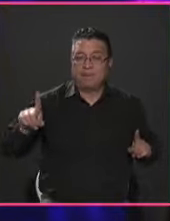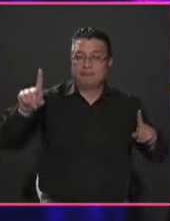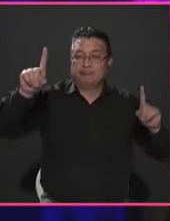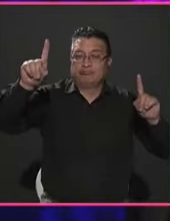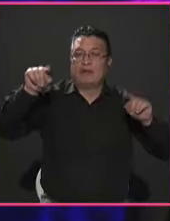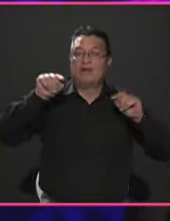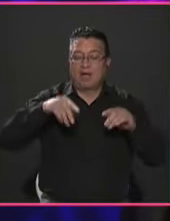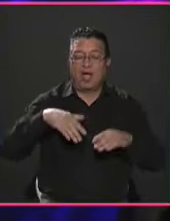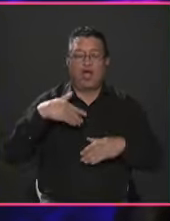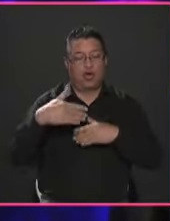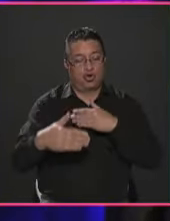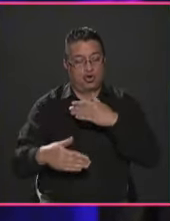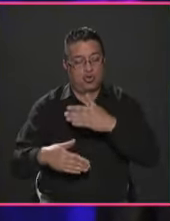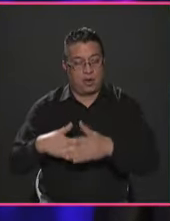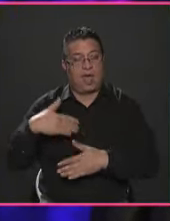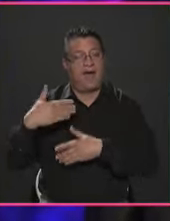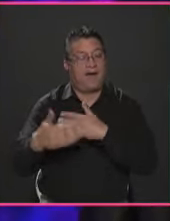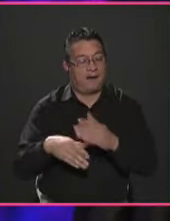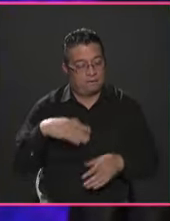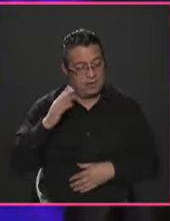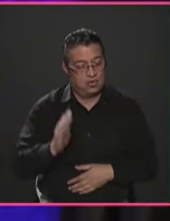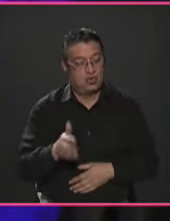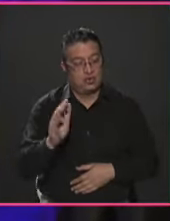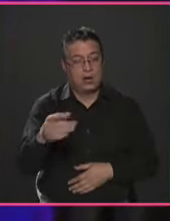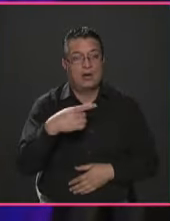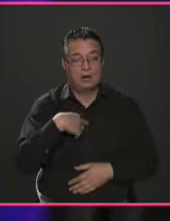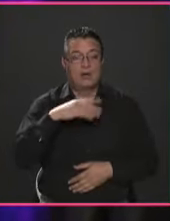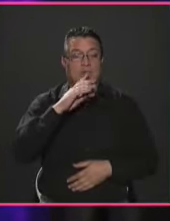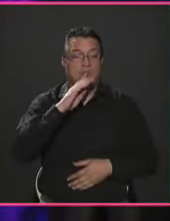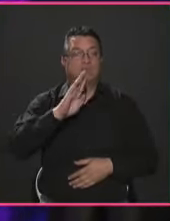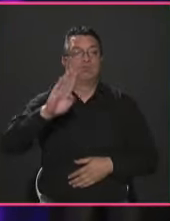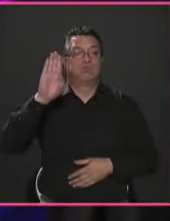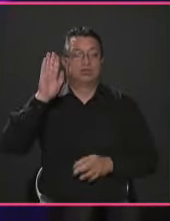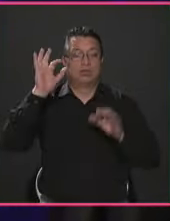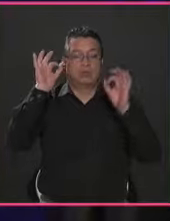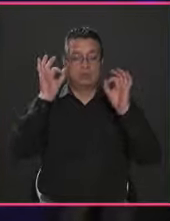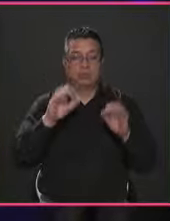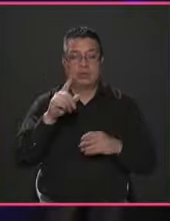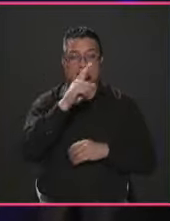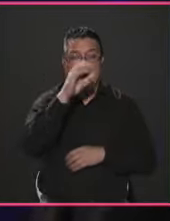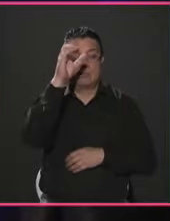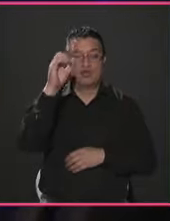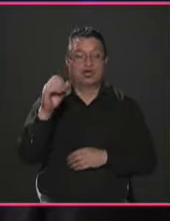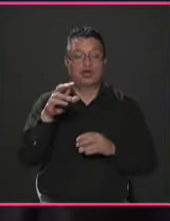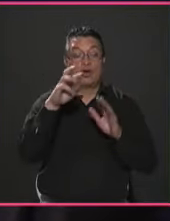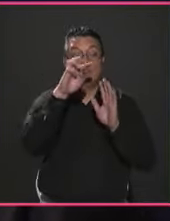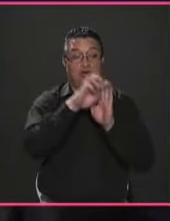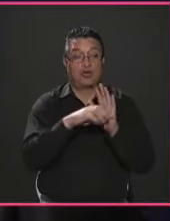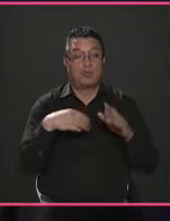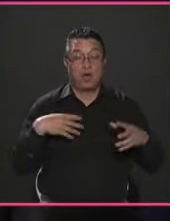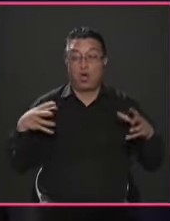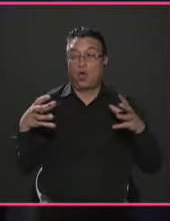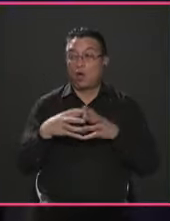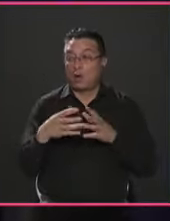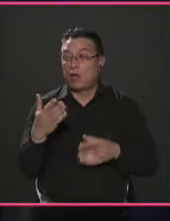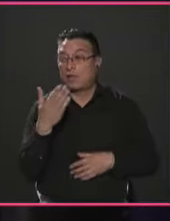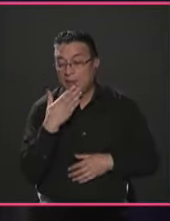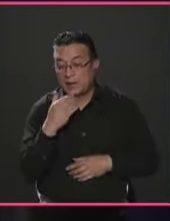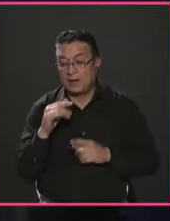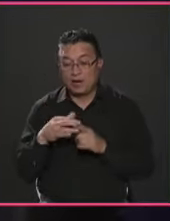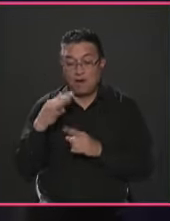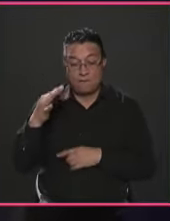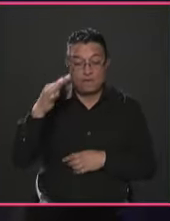continuar avanzando Estoy comprometido completamente con este proyecto mi grupo también y en el futuro